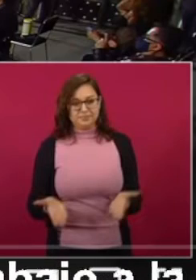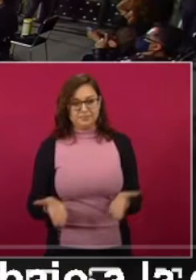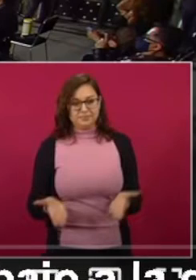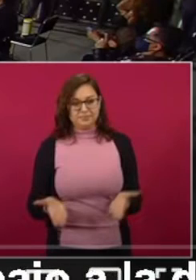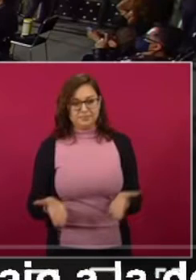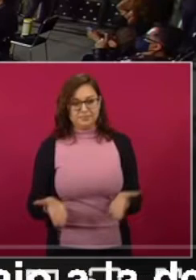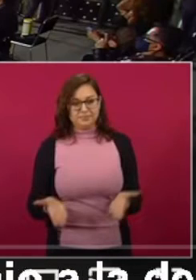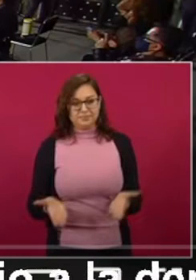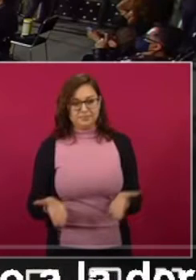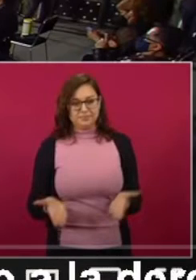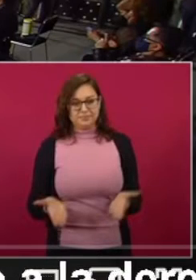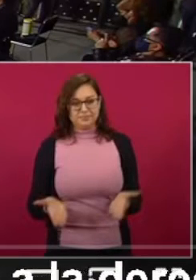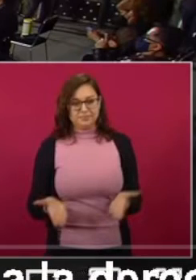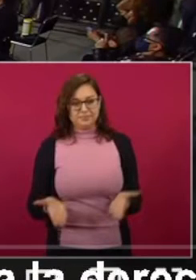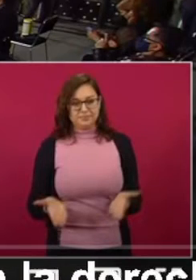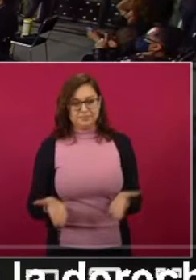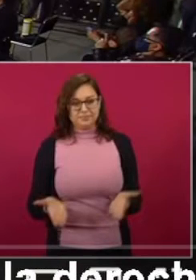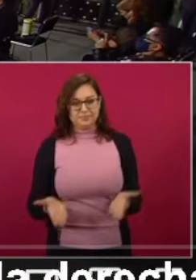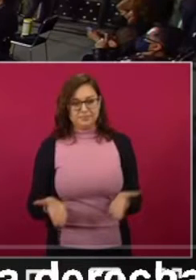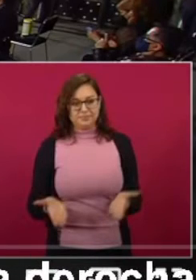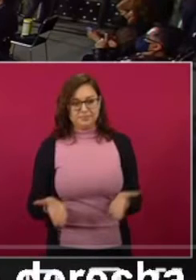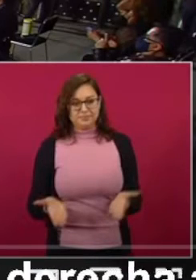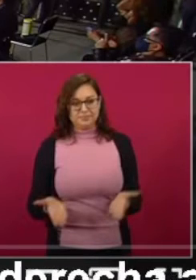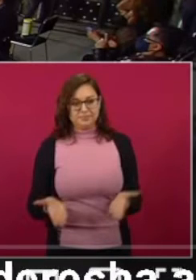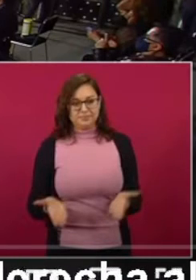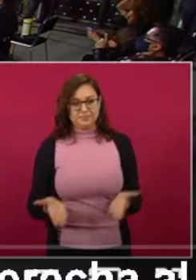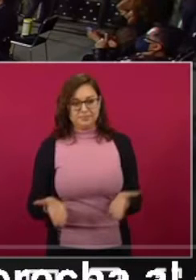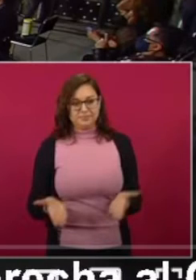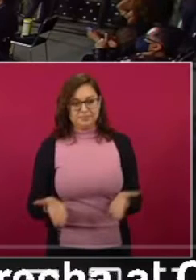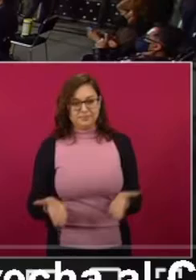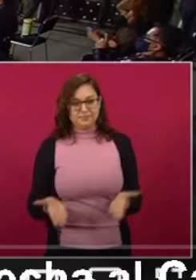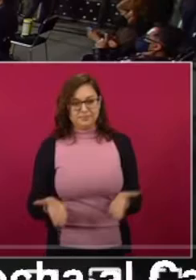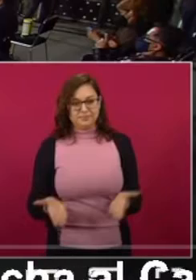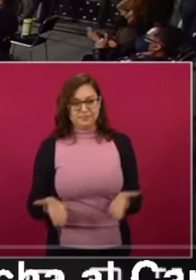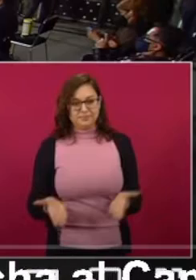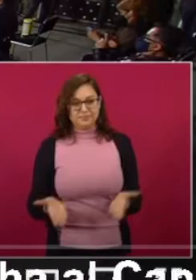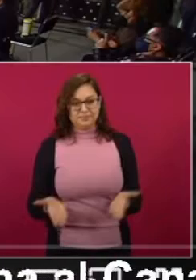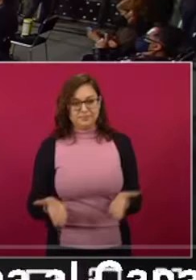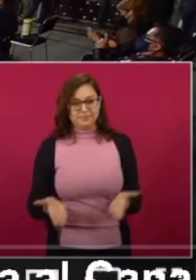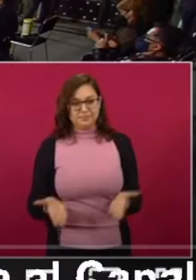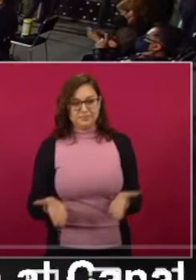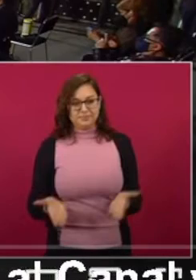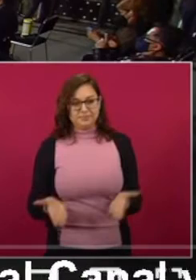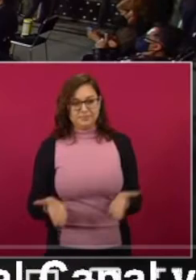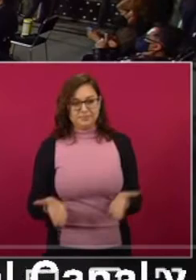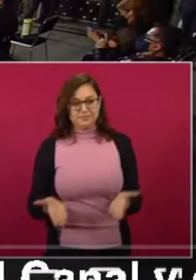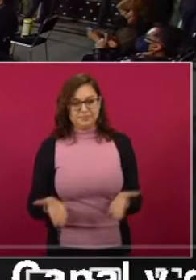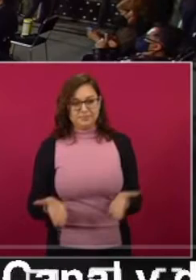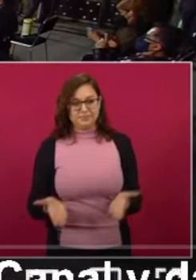y bueno pues esto es este es el presidente